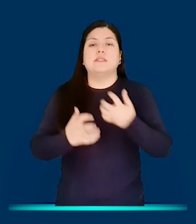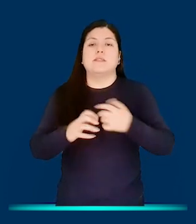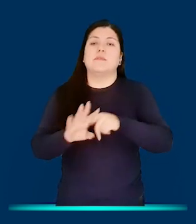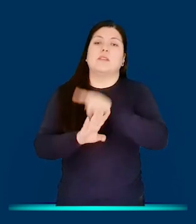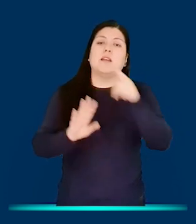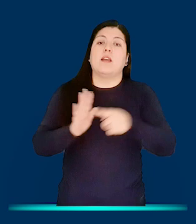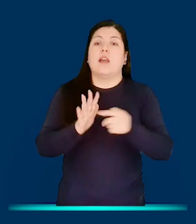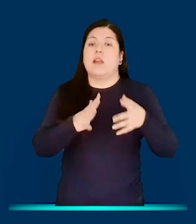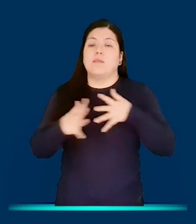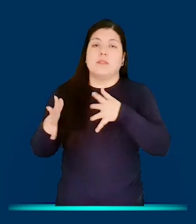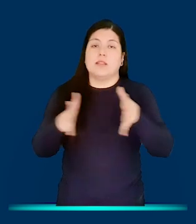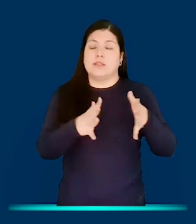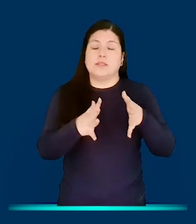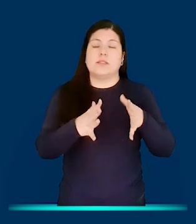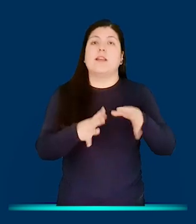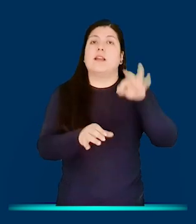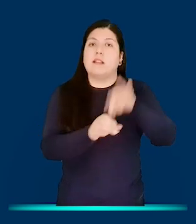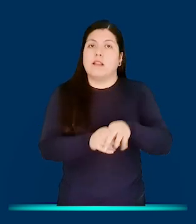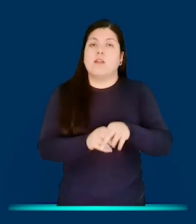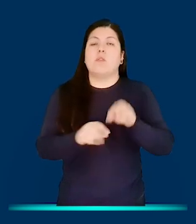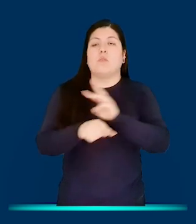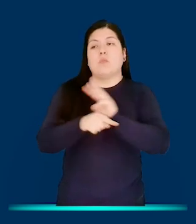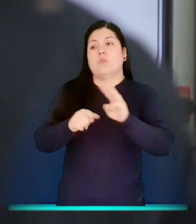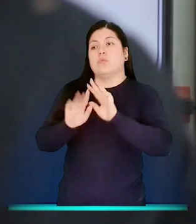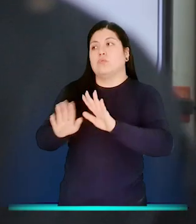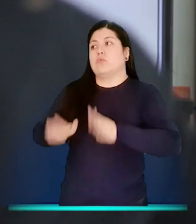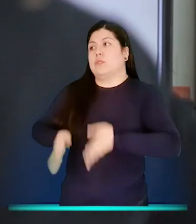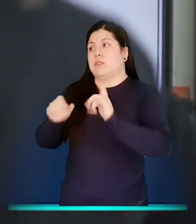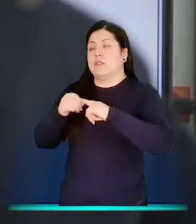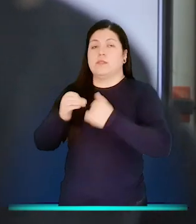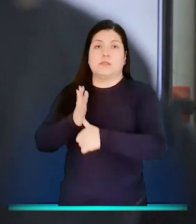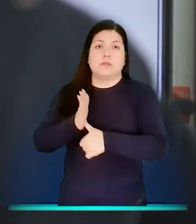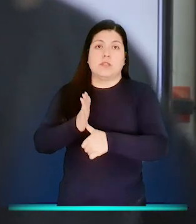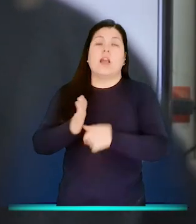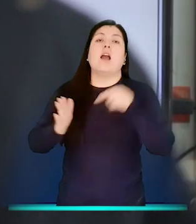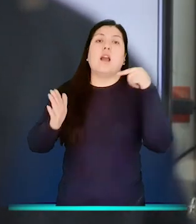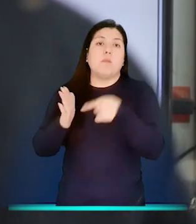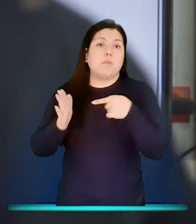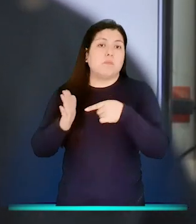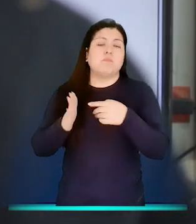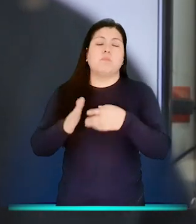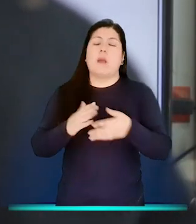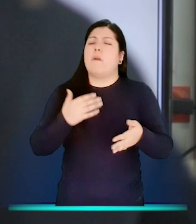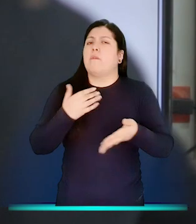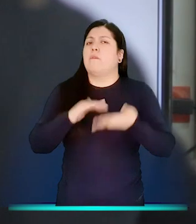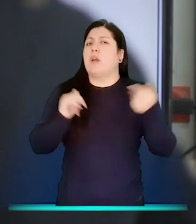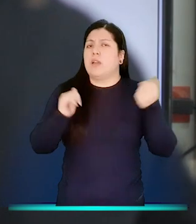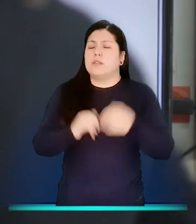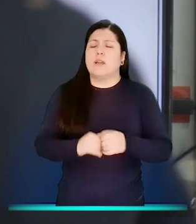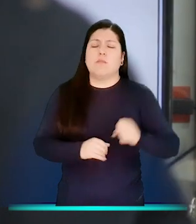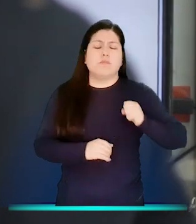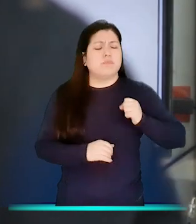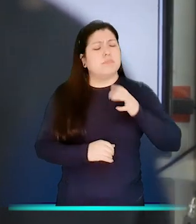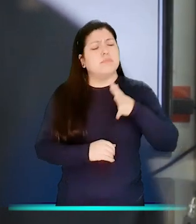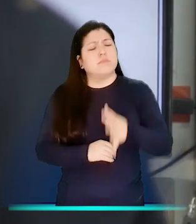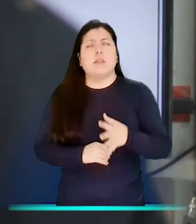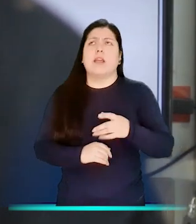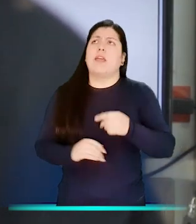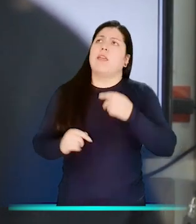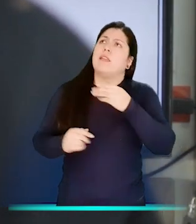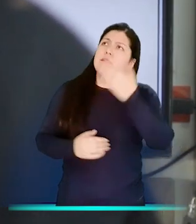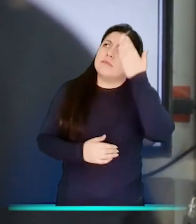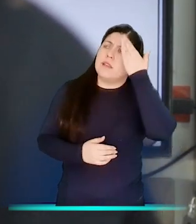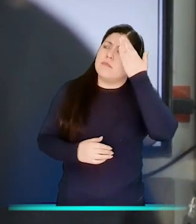de paz que está publicado en el Sistema Integrado de Capacitación Electoral en la página web de la Registraduría, donde tenemos, digamos, de